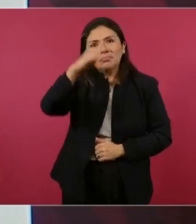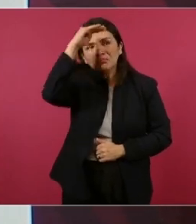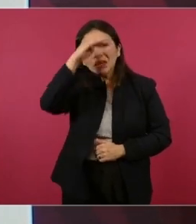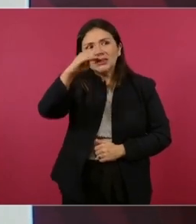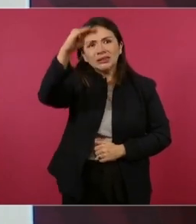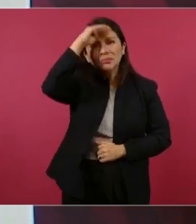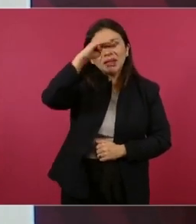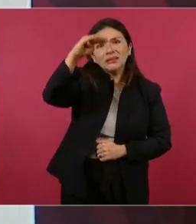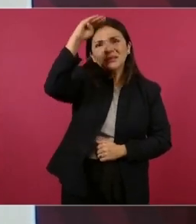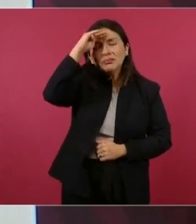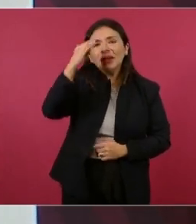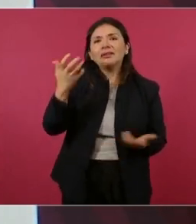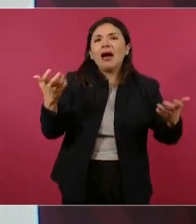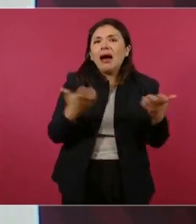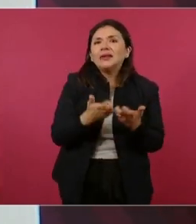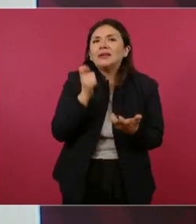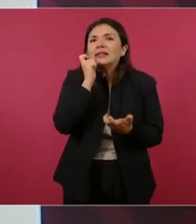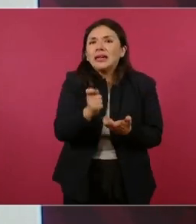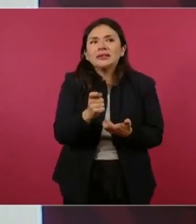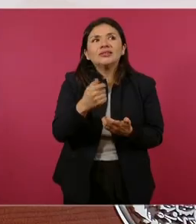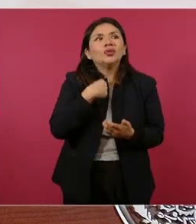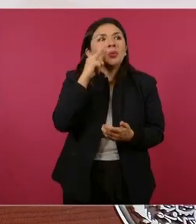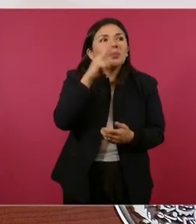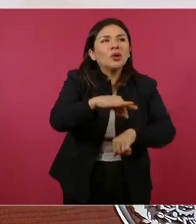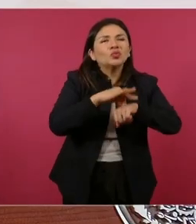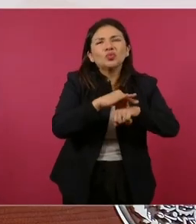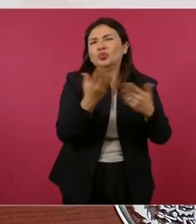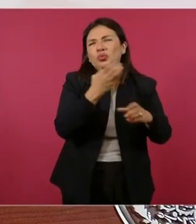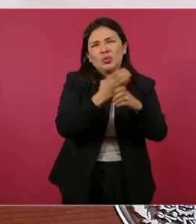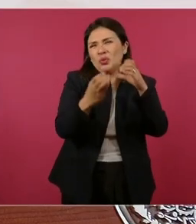siempre con ese asunto.